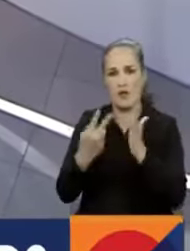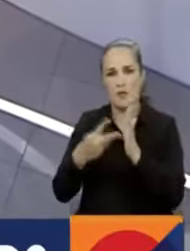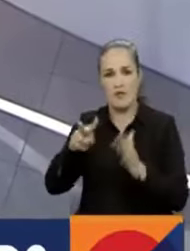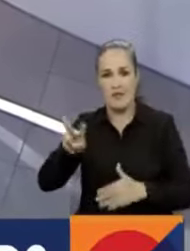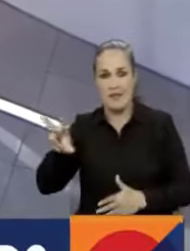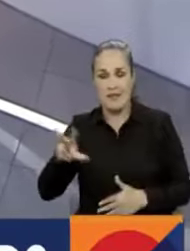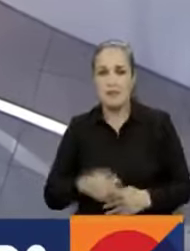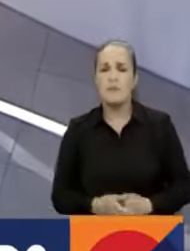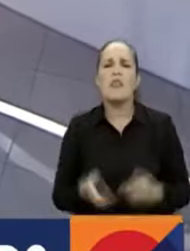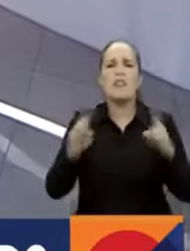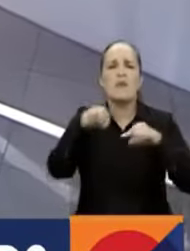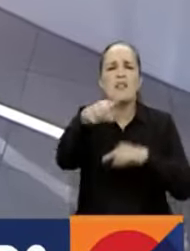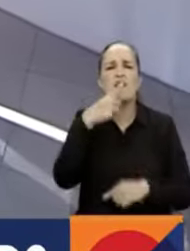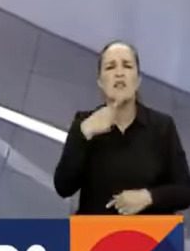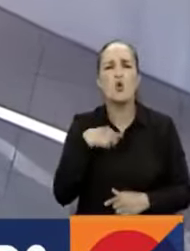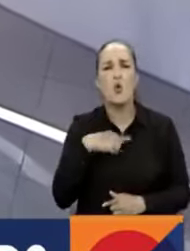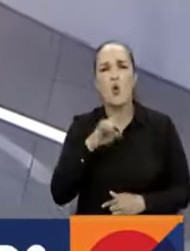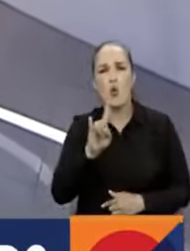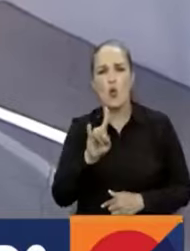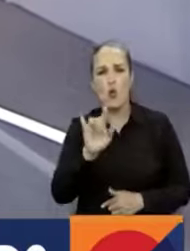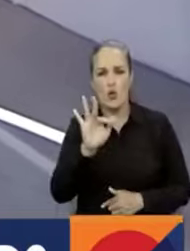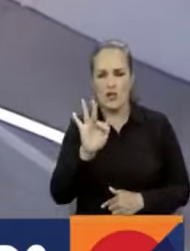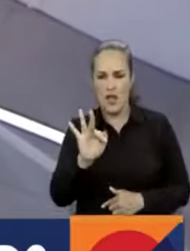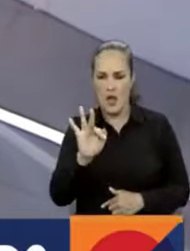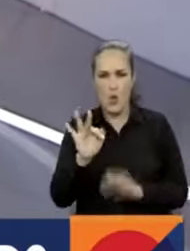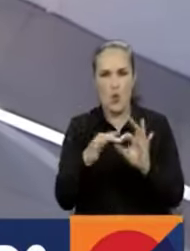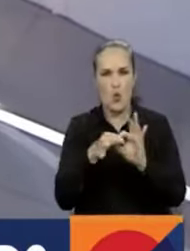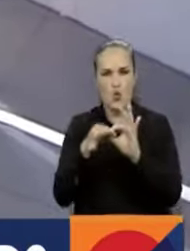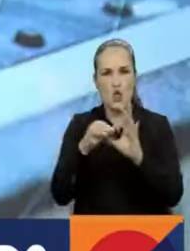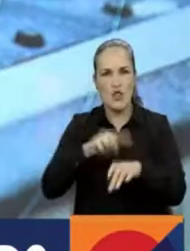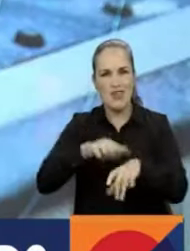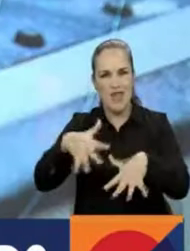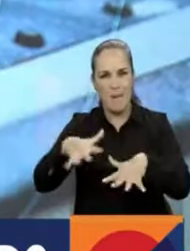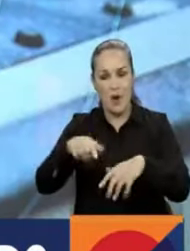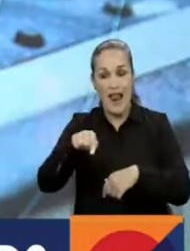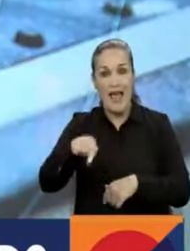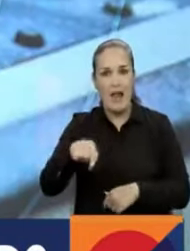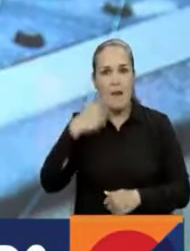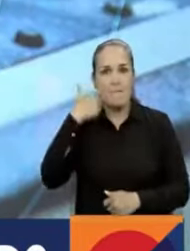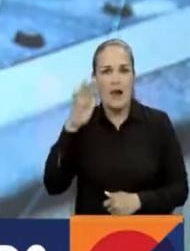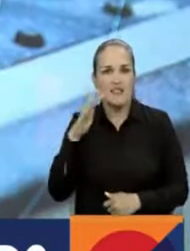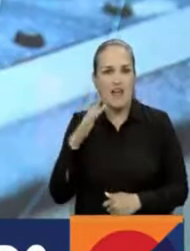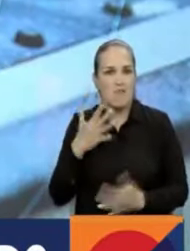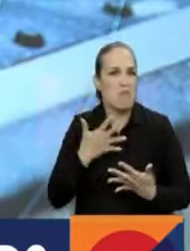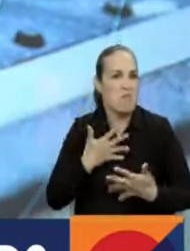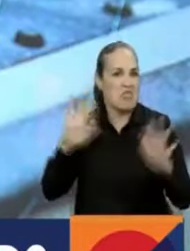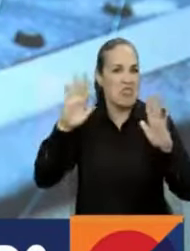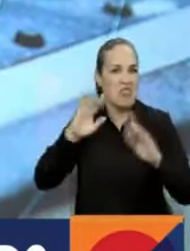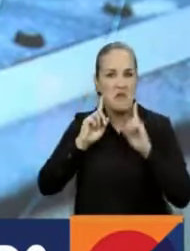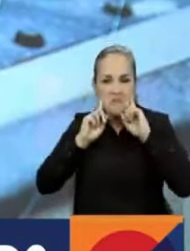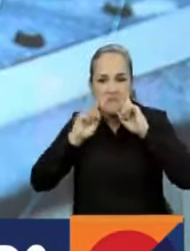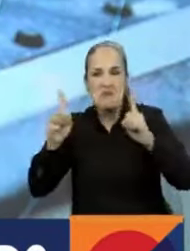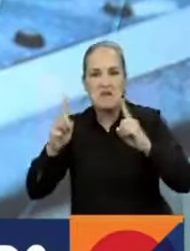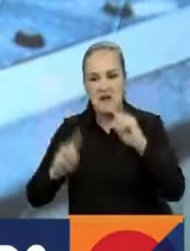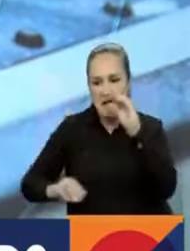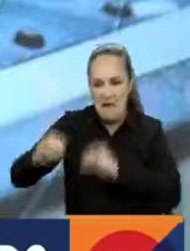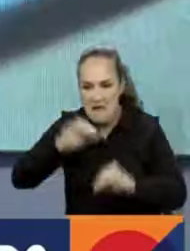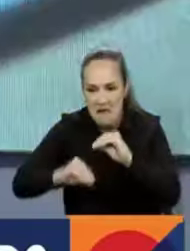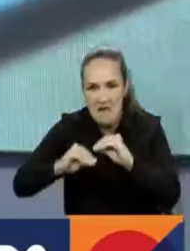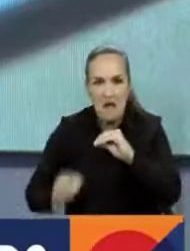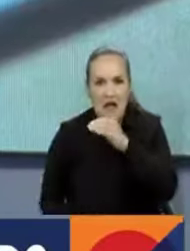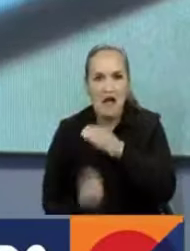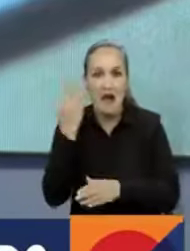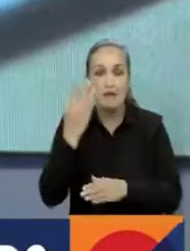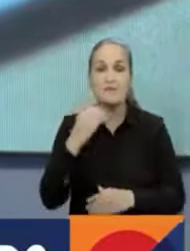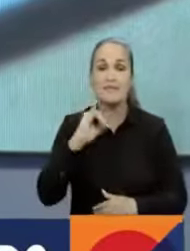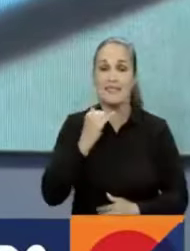Congreso se apruebe la reforma pensando en el beneficio de la gente, y ahí se demanda que tanto los opositores como